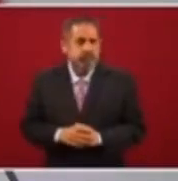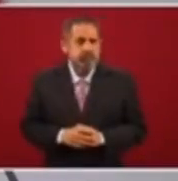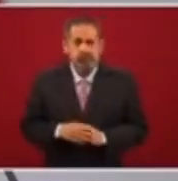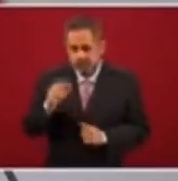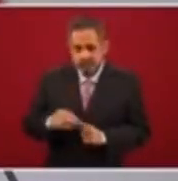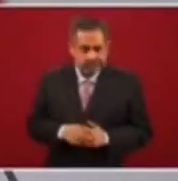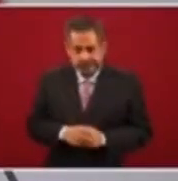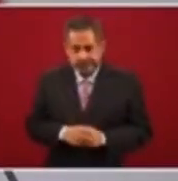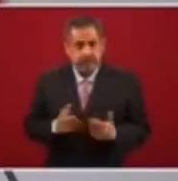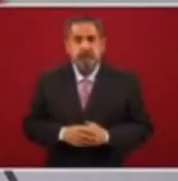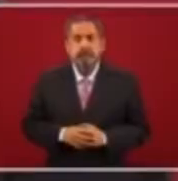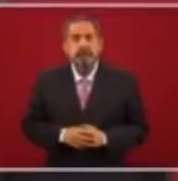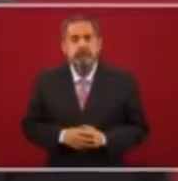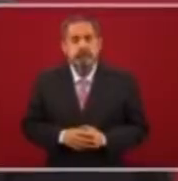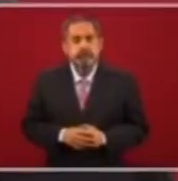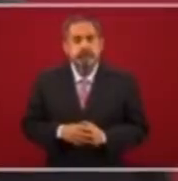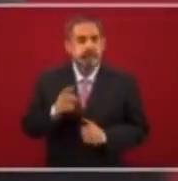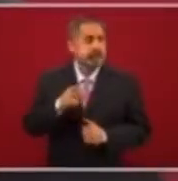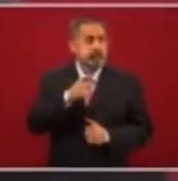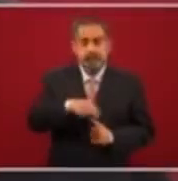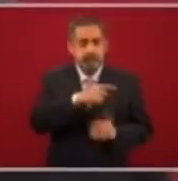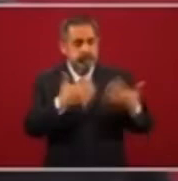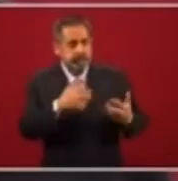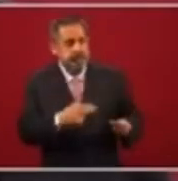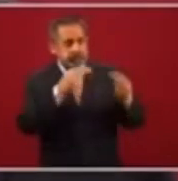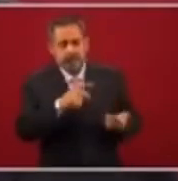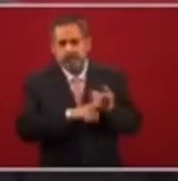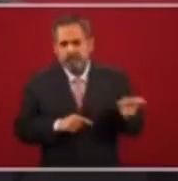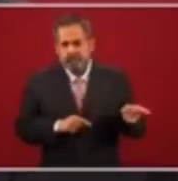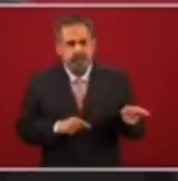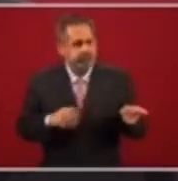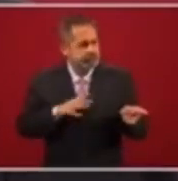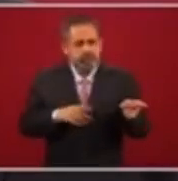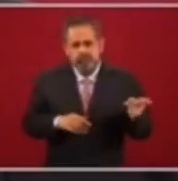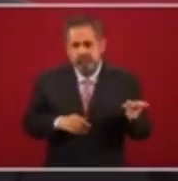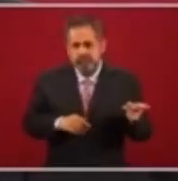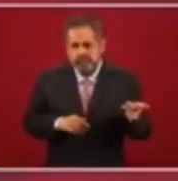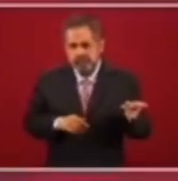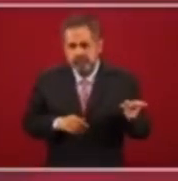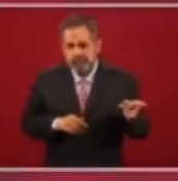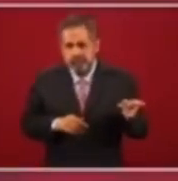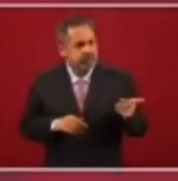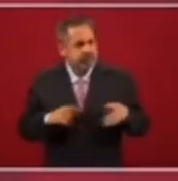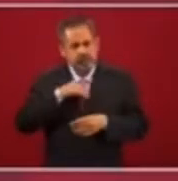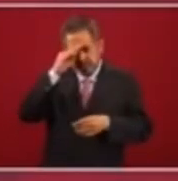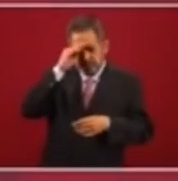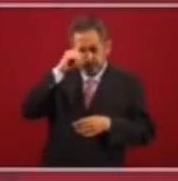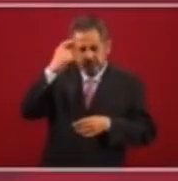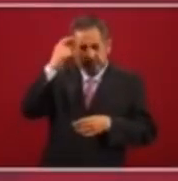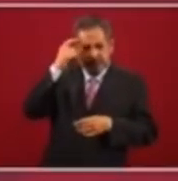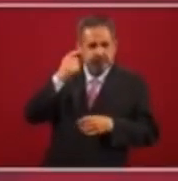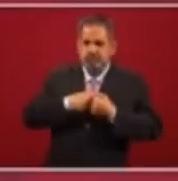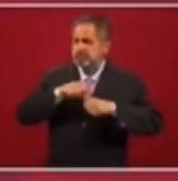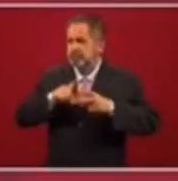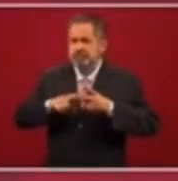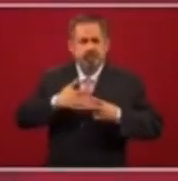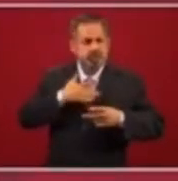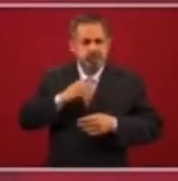general, estas empresas tienen una dimensión social, cívica,